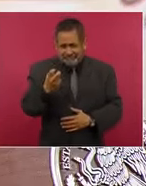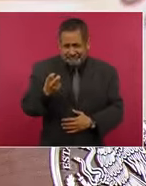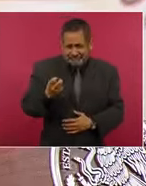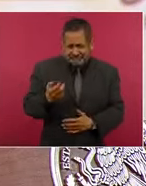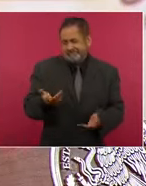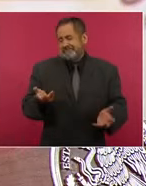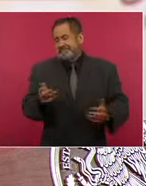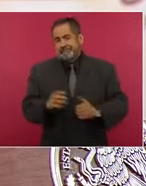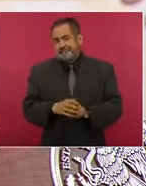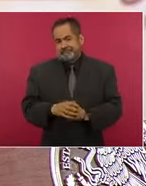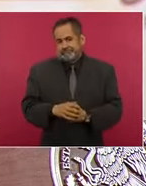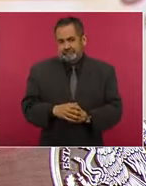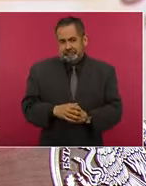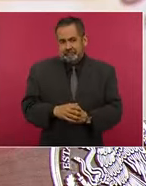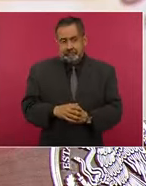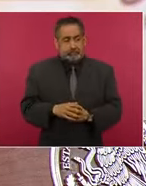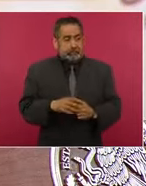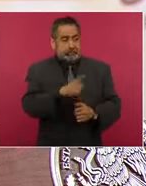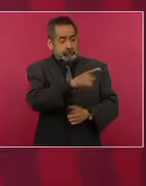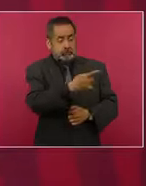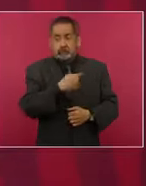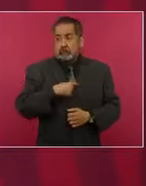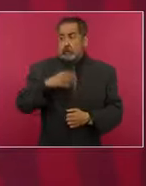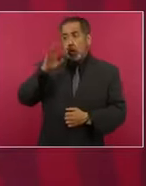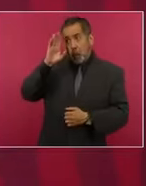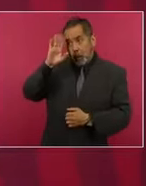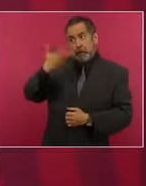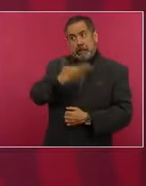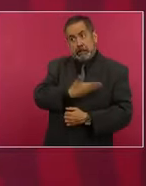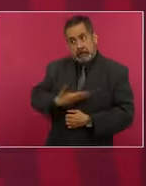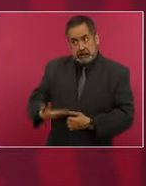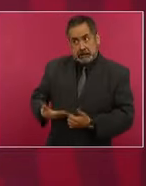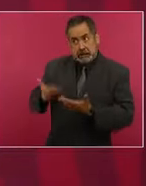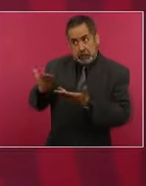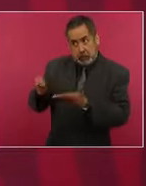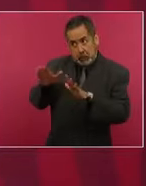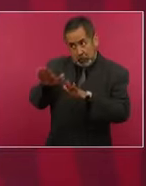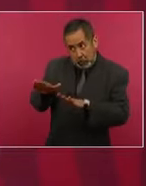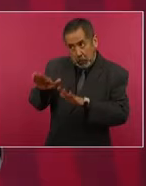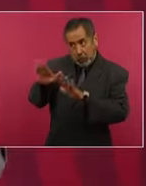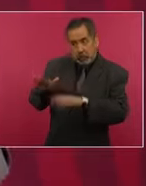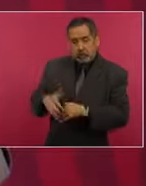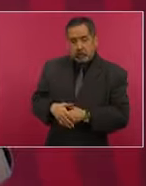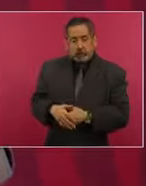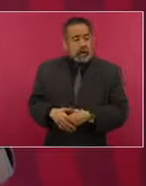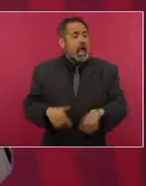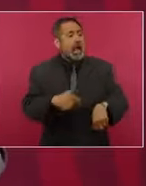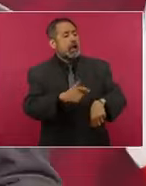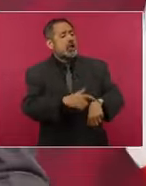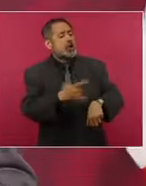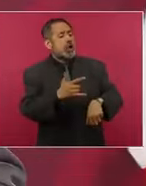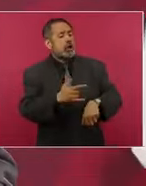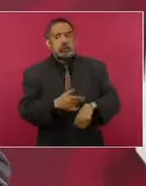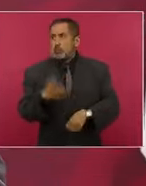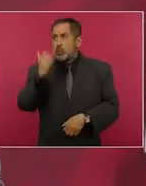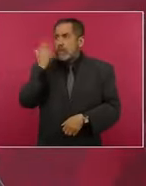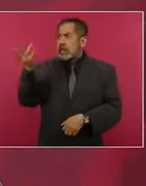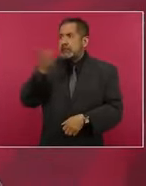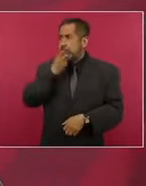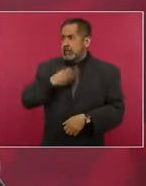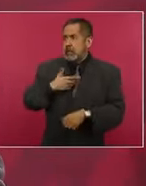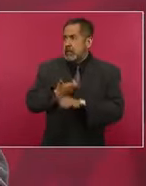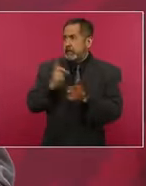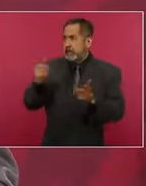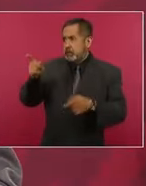Que nos digan, señor presidente, que preguntemos, ¿y qué horas son? Las que usted quiera que sean, señor.